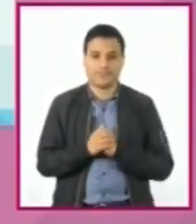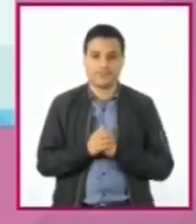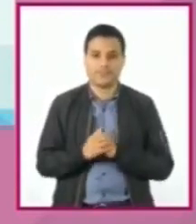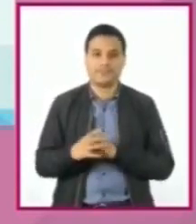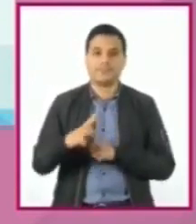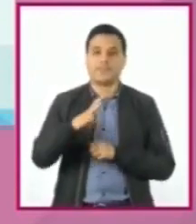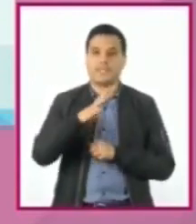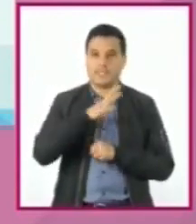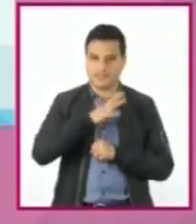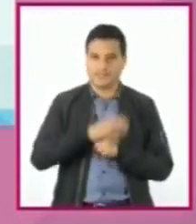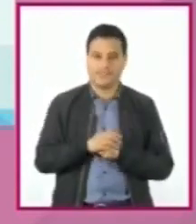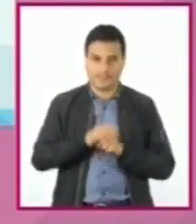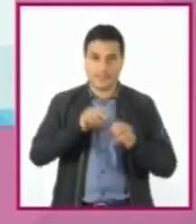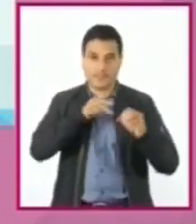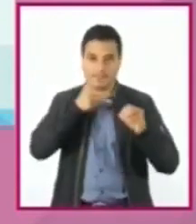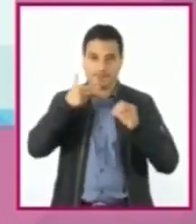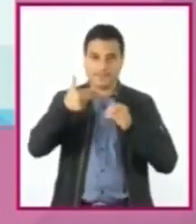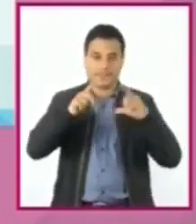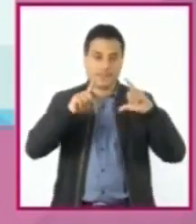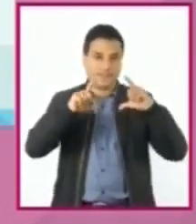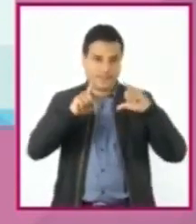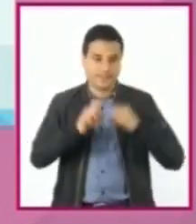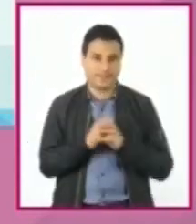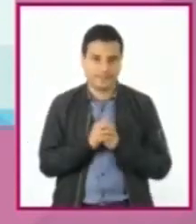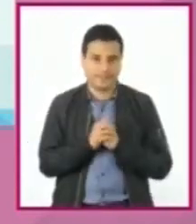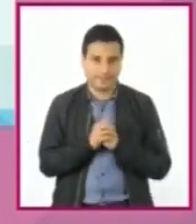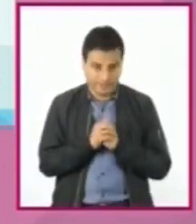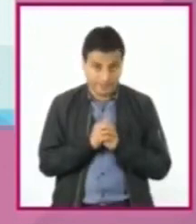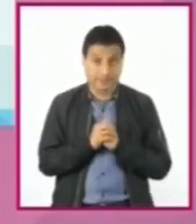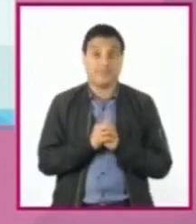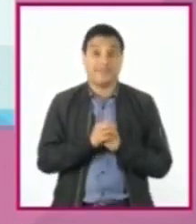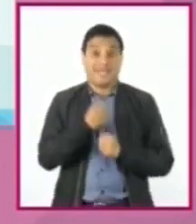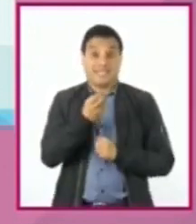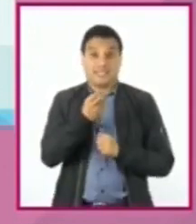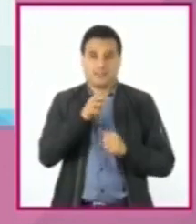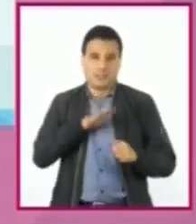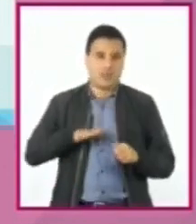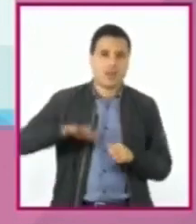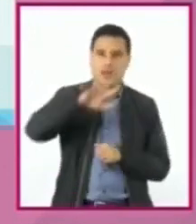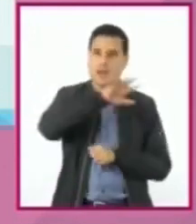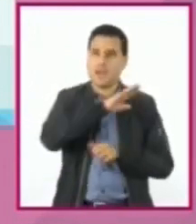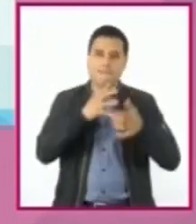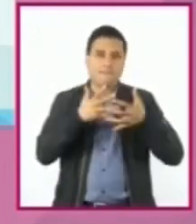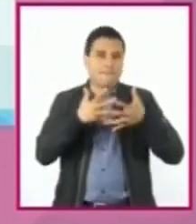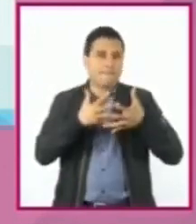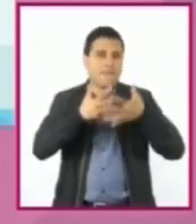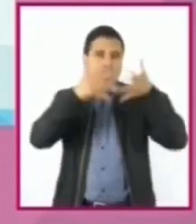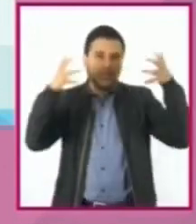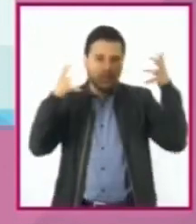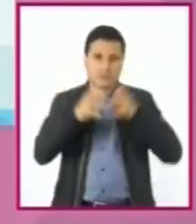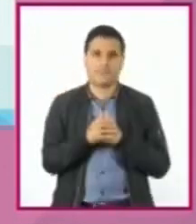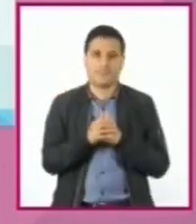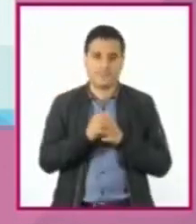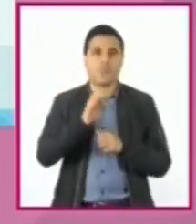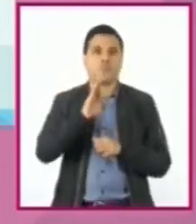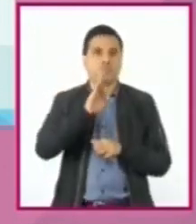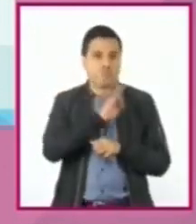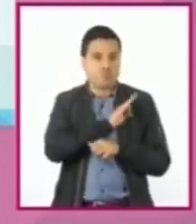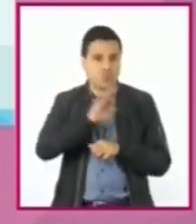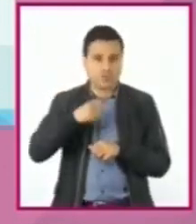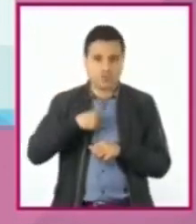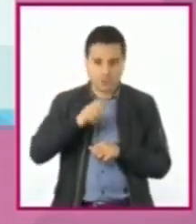imágenes satelitales. Las áreas que representan son muy extensas, nos permiten obtener una